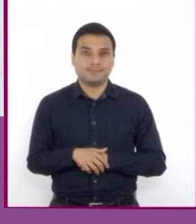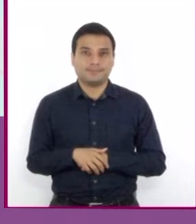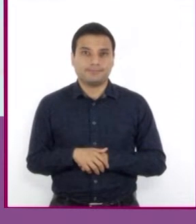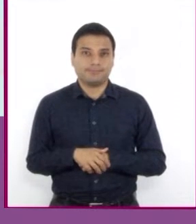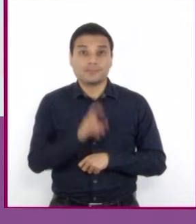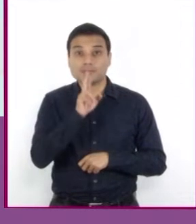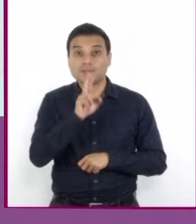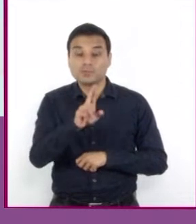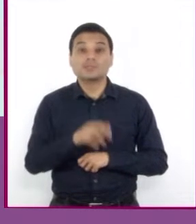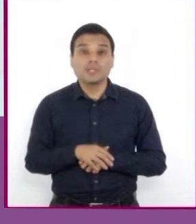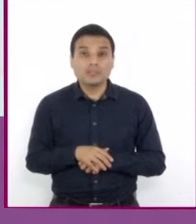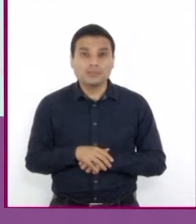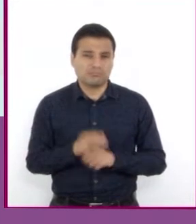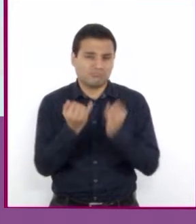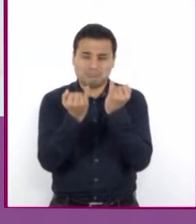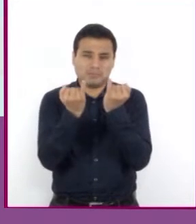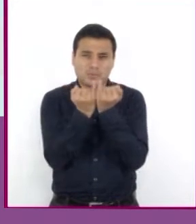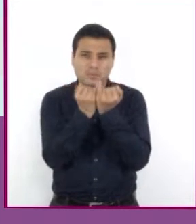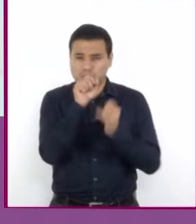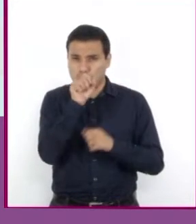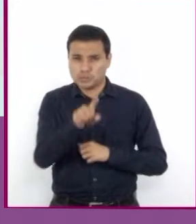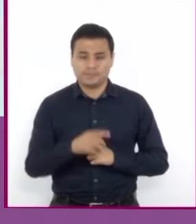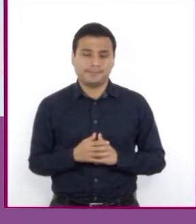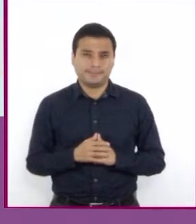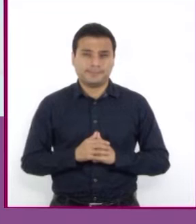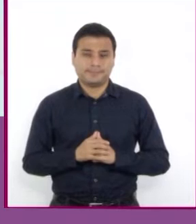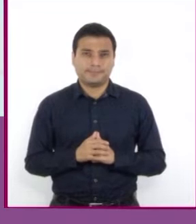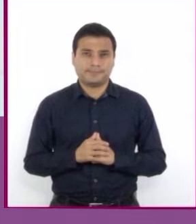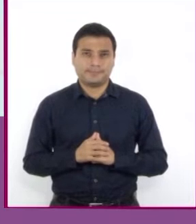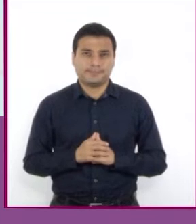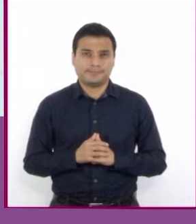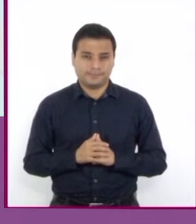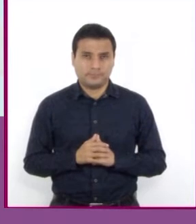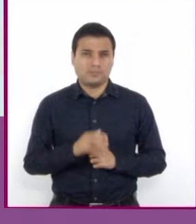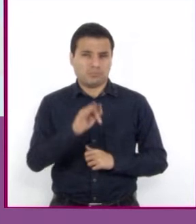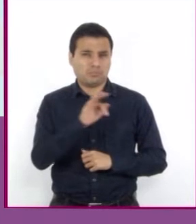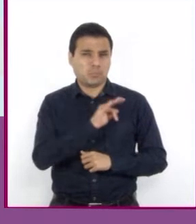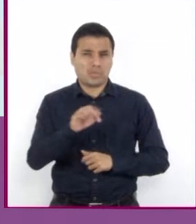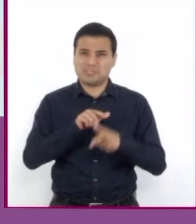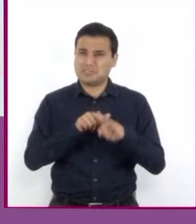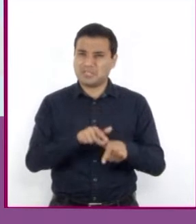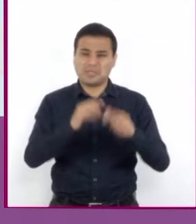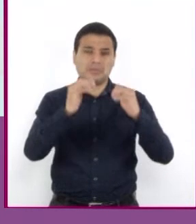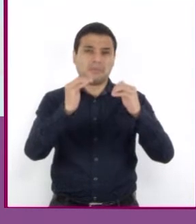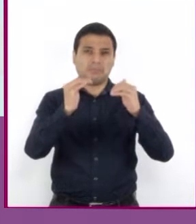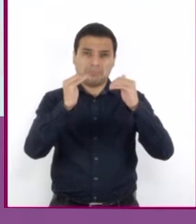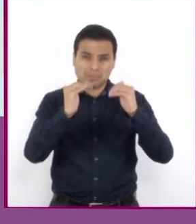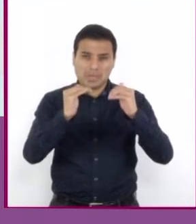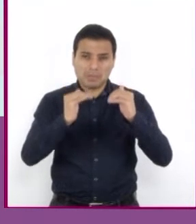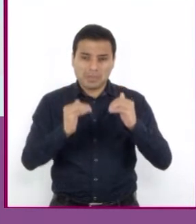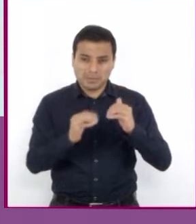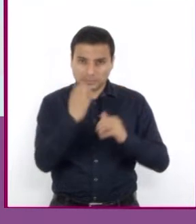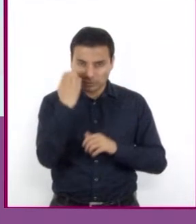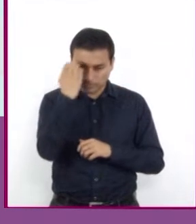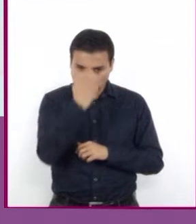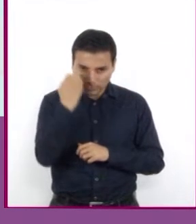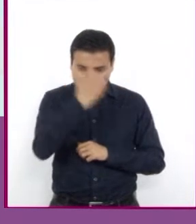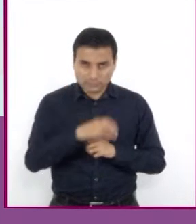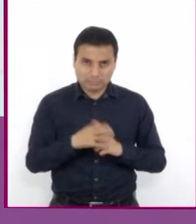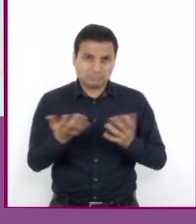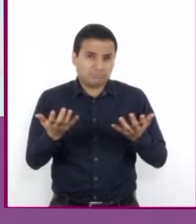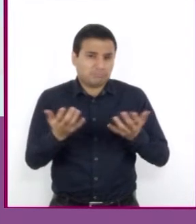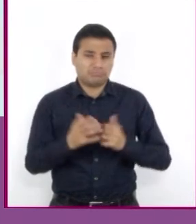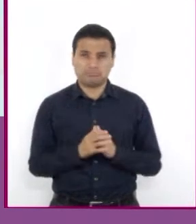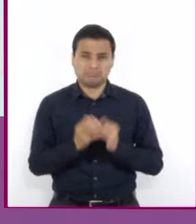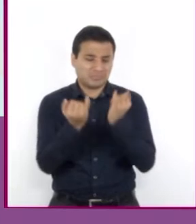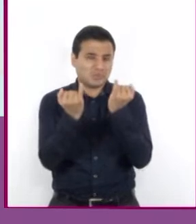El resultado en ambas columnas es el mismo. Podemos continuar y nos damos cuenta que, ¡wow!,